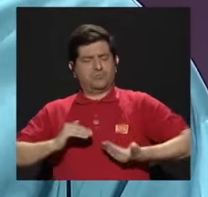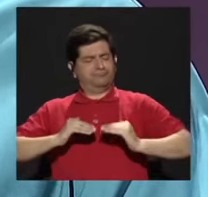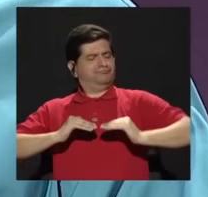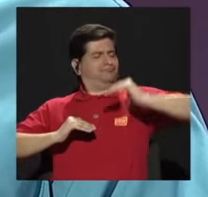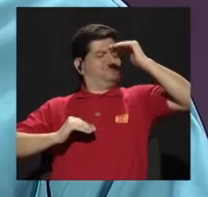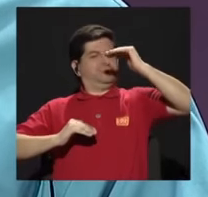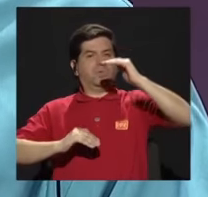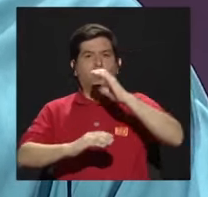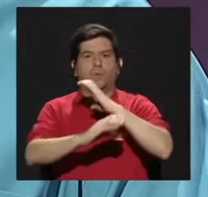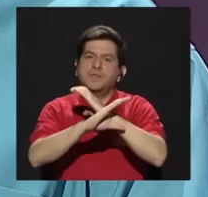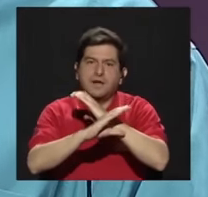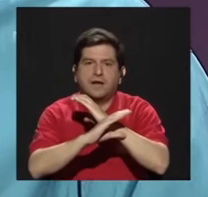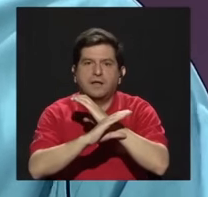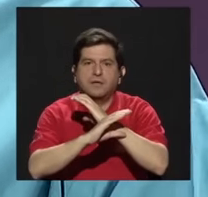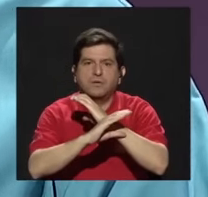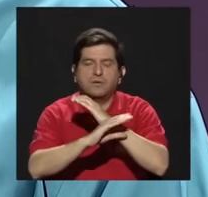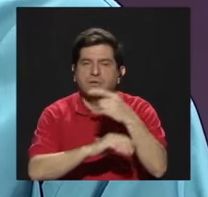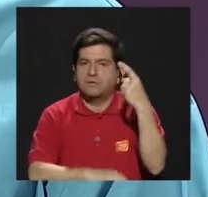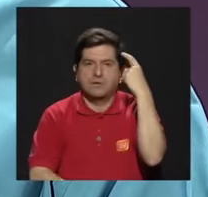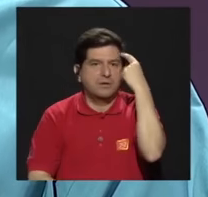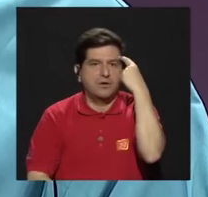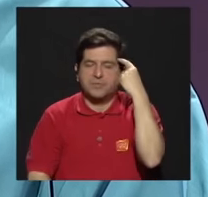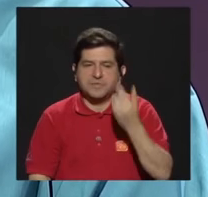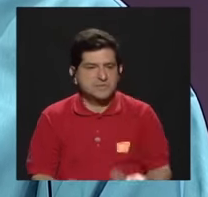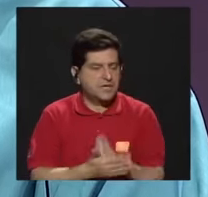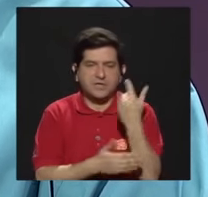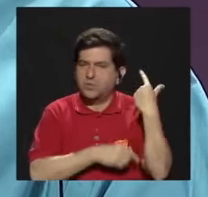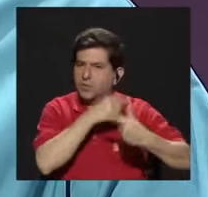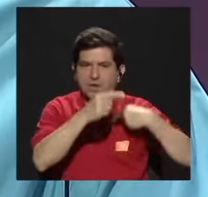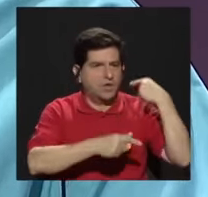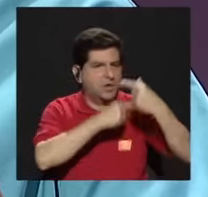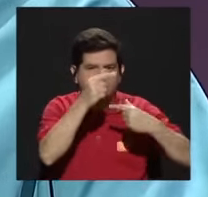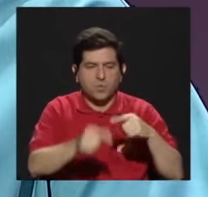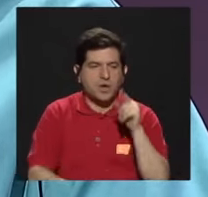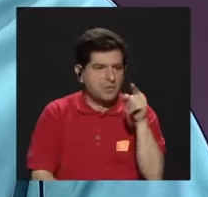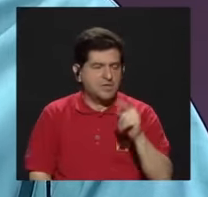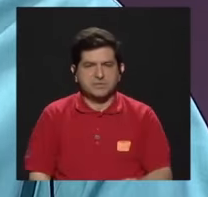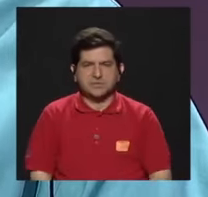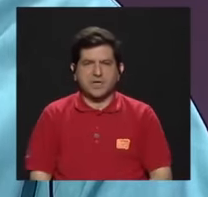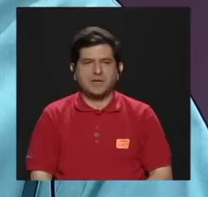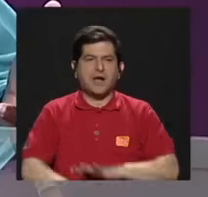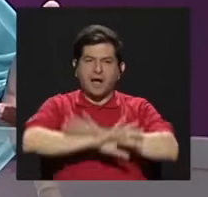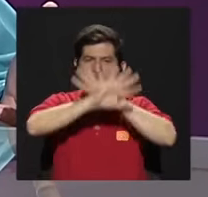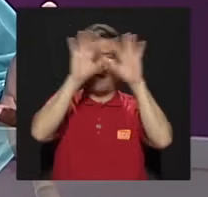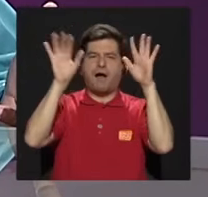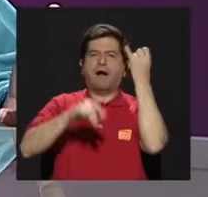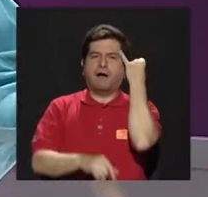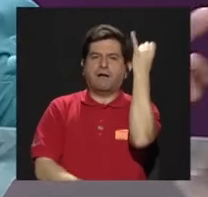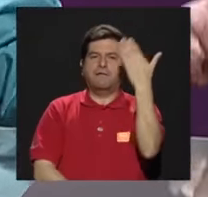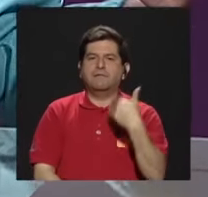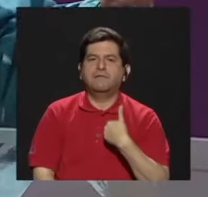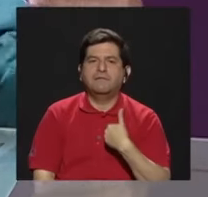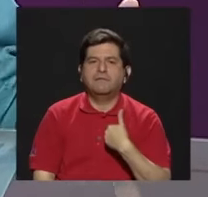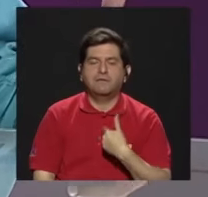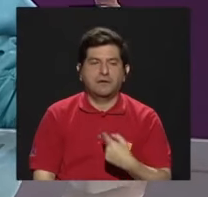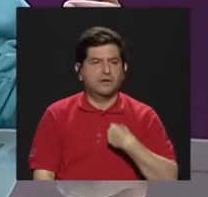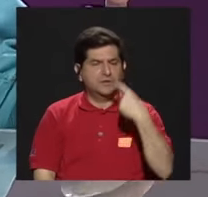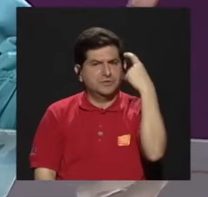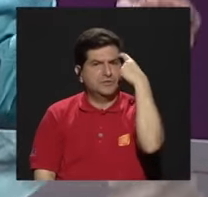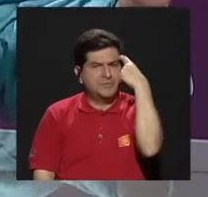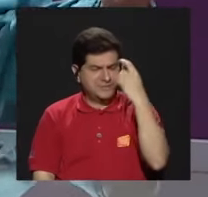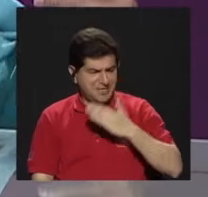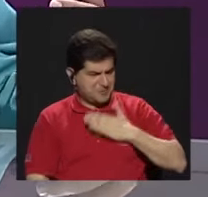hay que tener cuidado, ¿no? Uh-huh. Estamos pensando ya en las nuevas generaciones que están todavía mucho más claras en ese concepto, ¿eh? Yo estoy pensando en